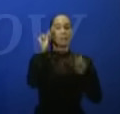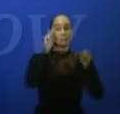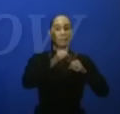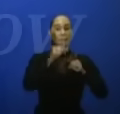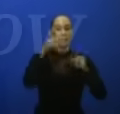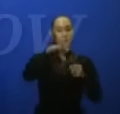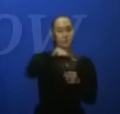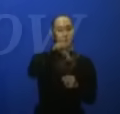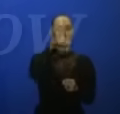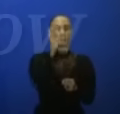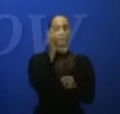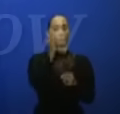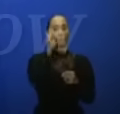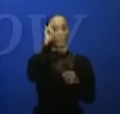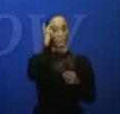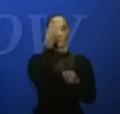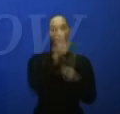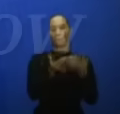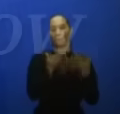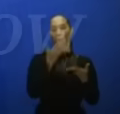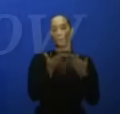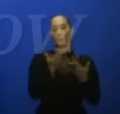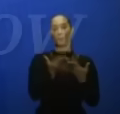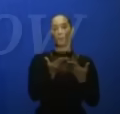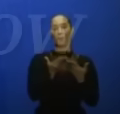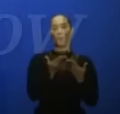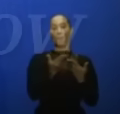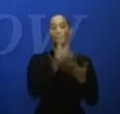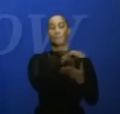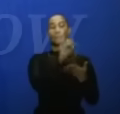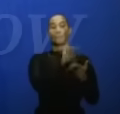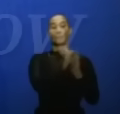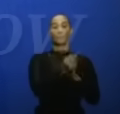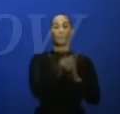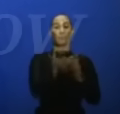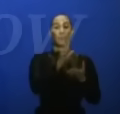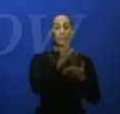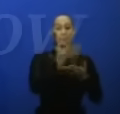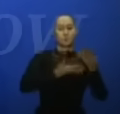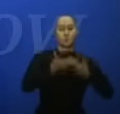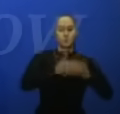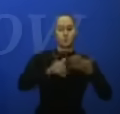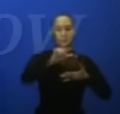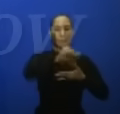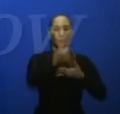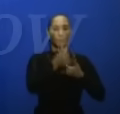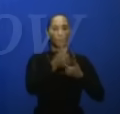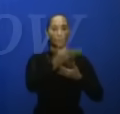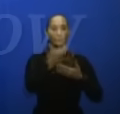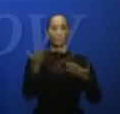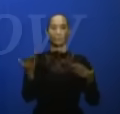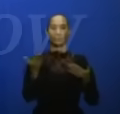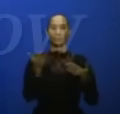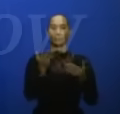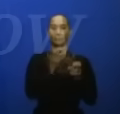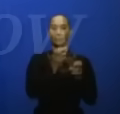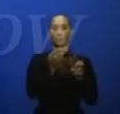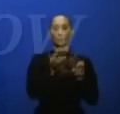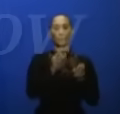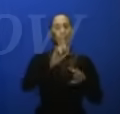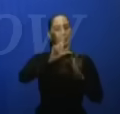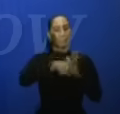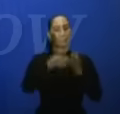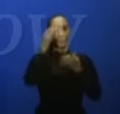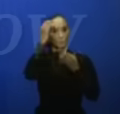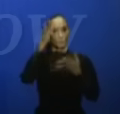ganar políticamente en esa situación y que están involucrados incluso en otras cosas que en su momento